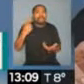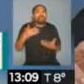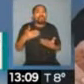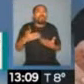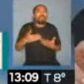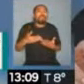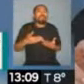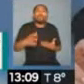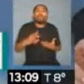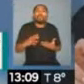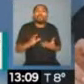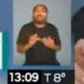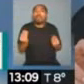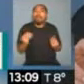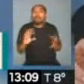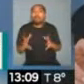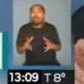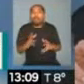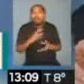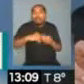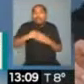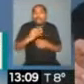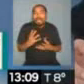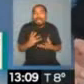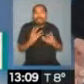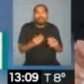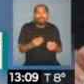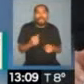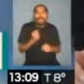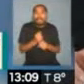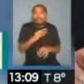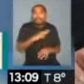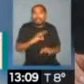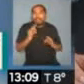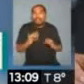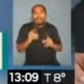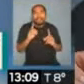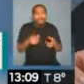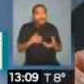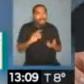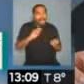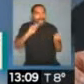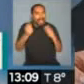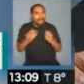familia, cómo hacemos para seguir adelante, sino también para buscar una mejor calidad de vida.